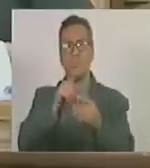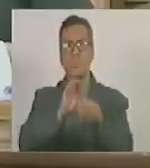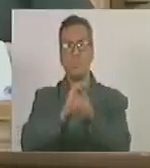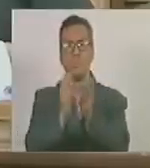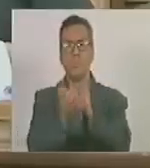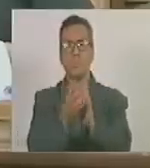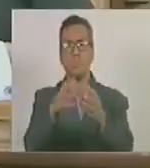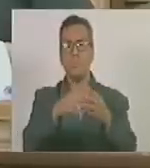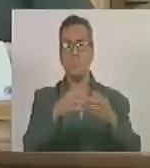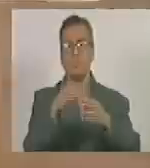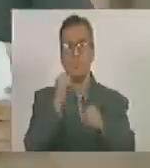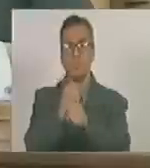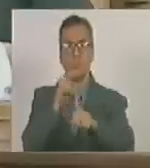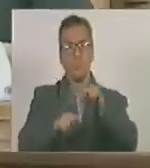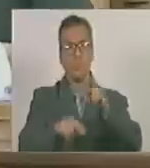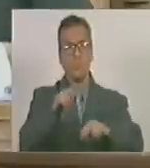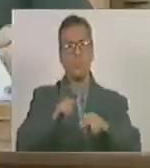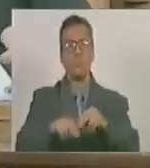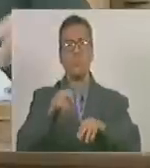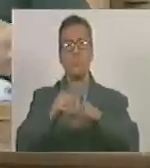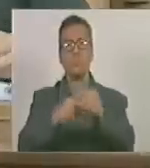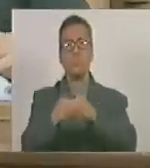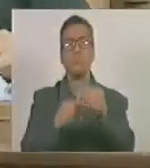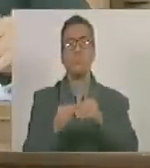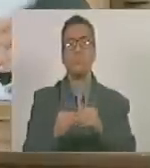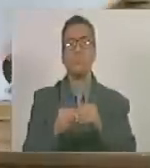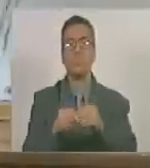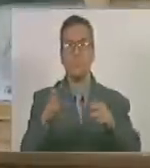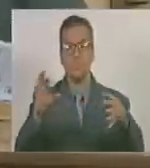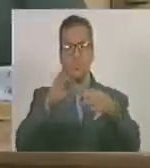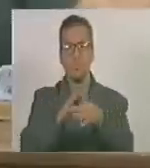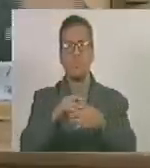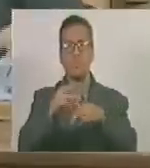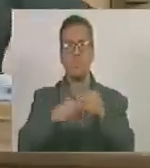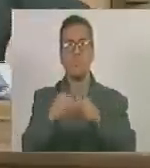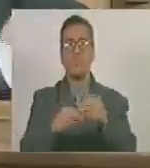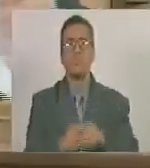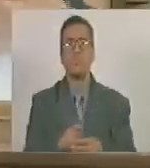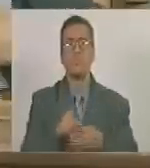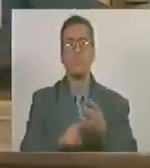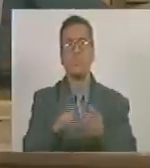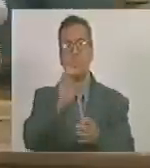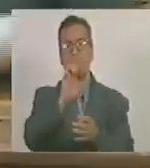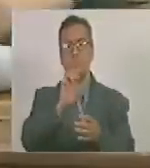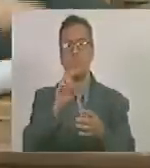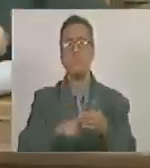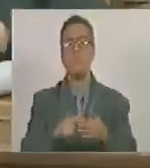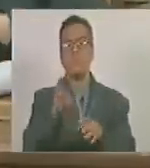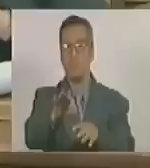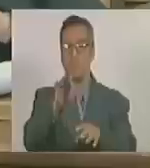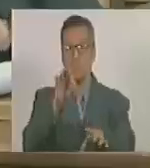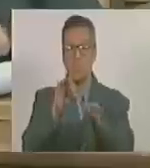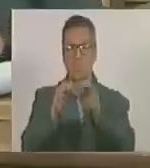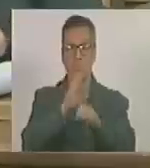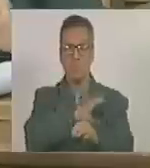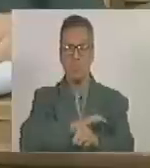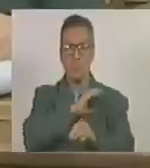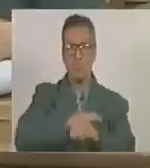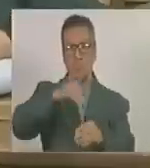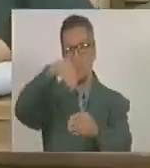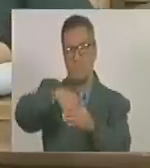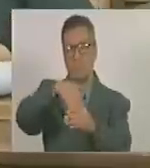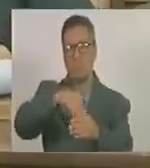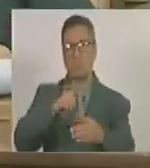de trabajo que serán creados para conformar la unidad ejecutiva. E. Elegir la comisión